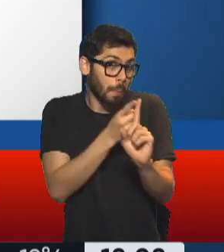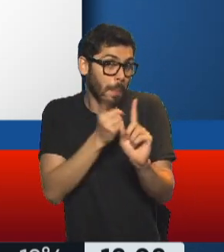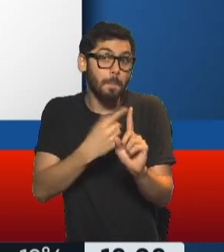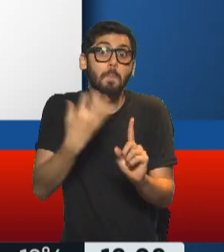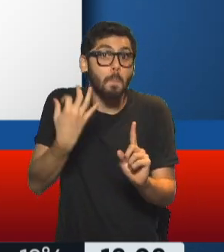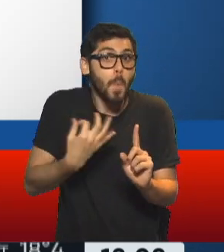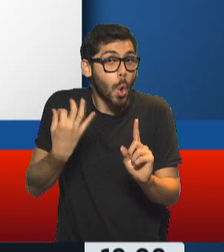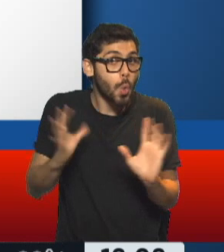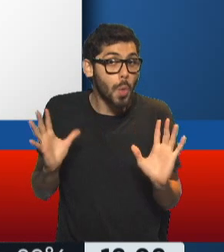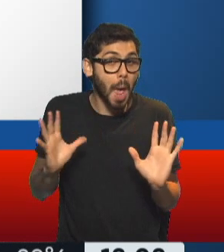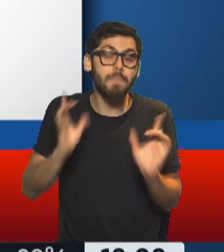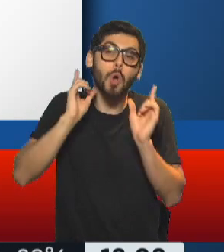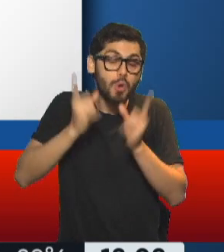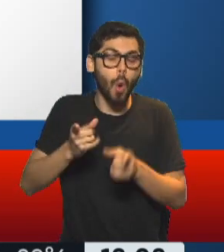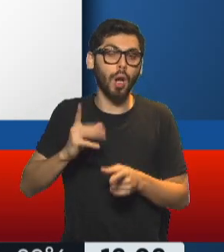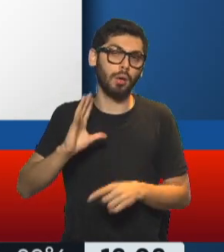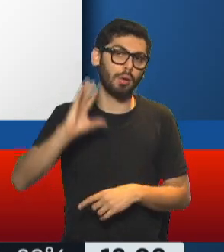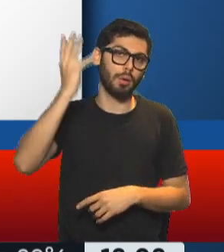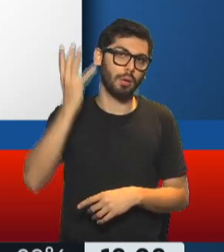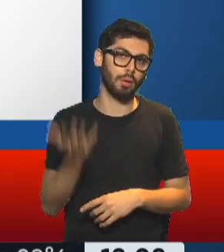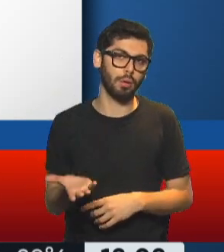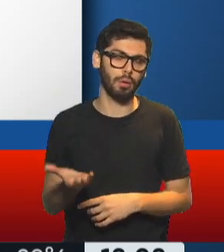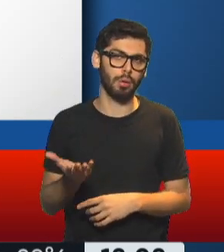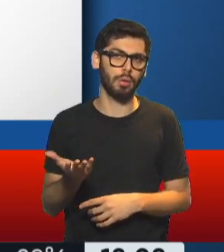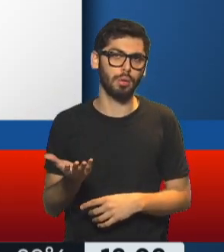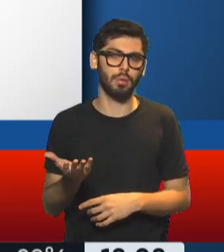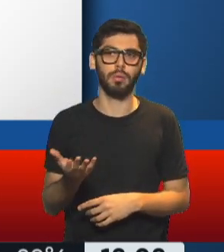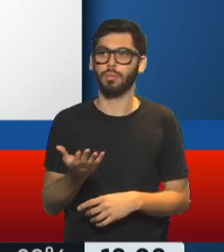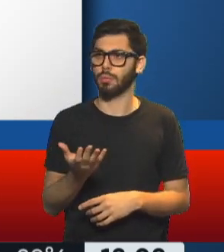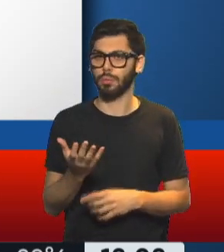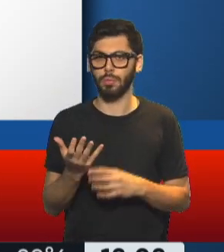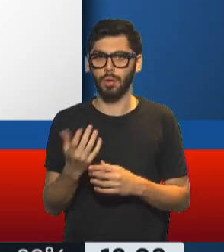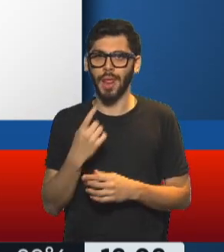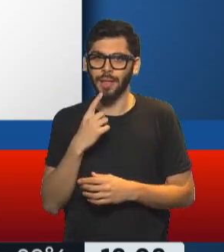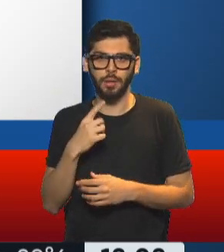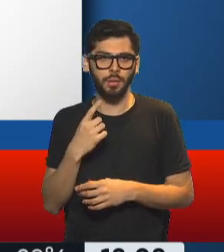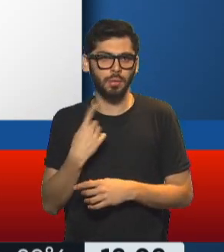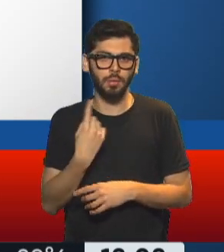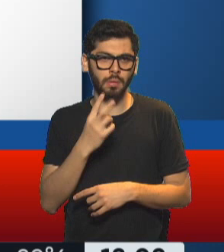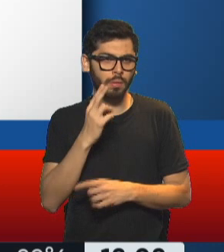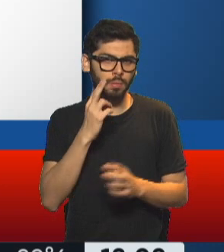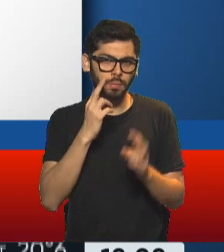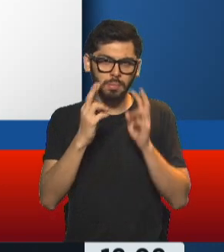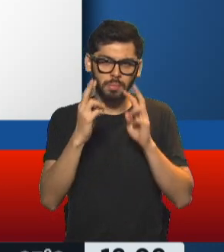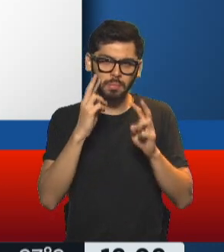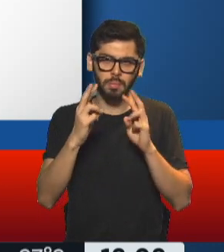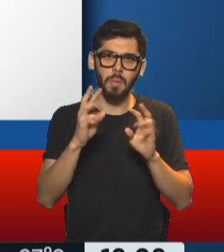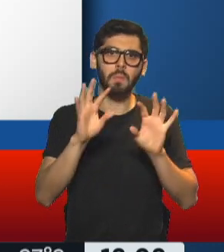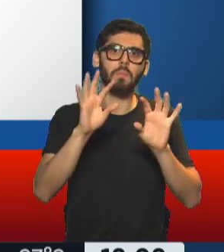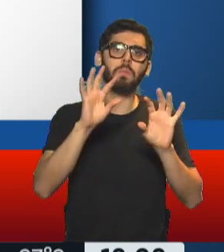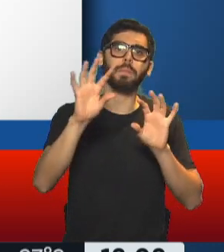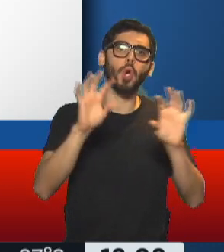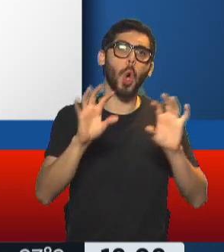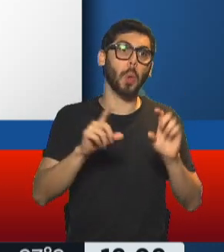destacar. Pero están enojados porque dicen, no, si nosotros vemos constantemente que las autoridades de algunas provincias